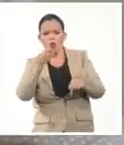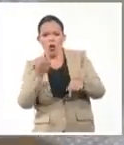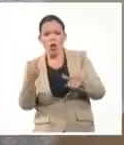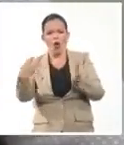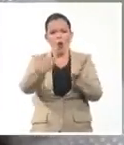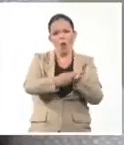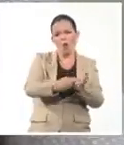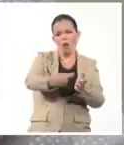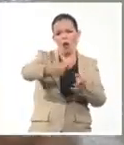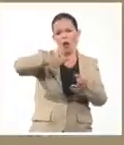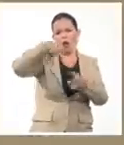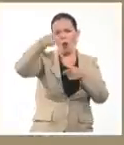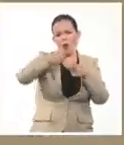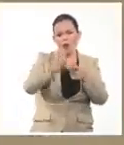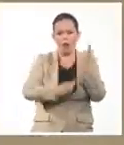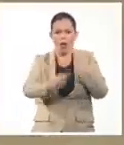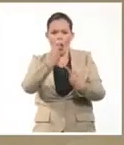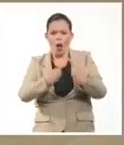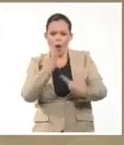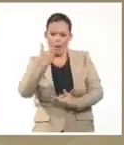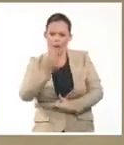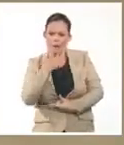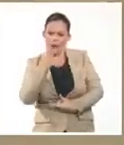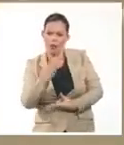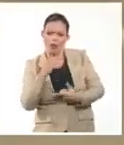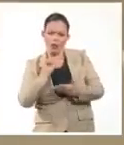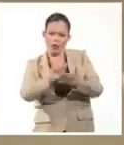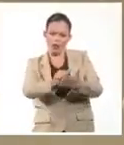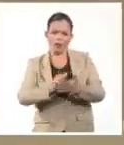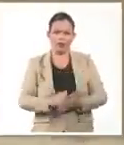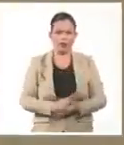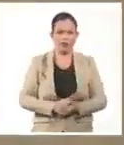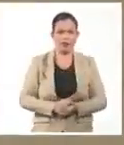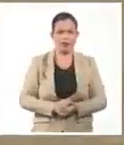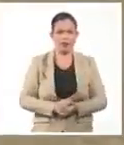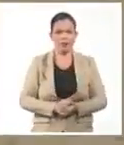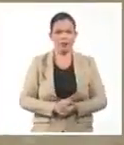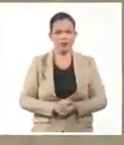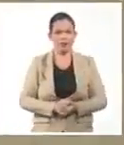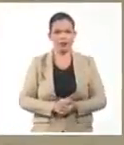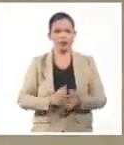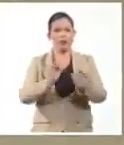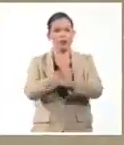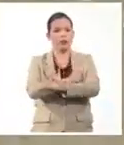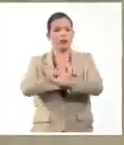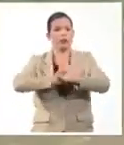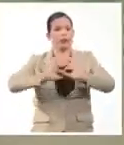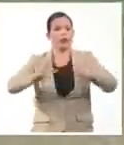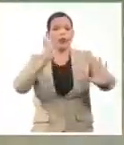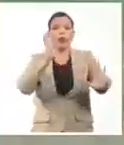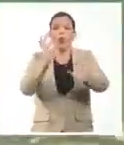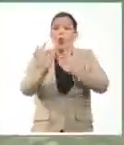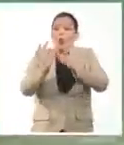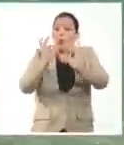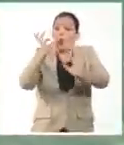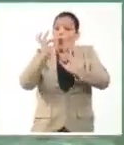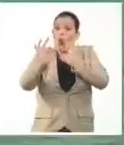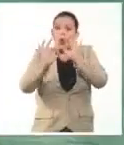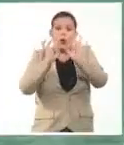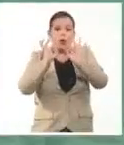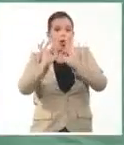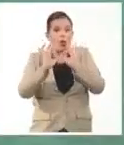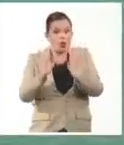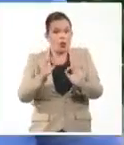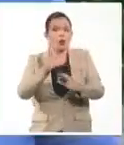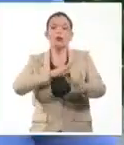de la playa y tener un mínimo de servicio. La condición de área protegida obliga a que cada acción del hombre aquí sea